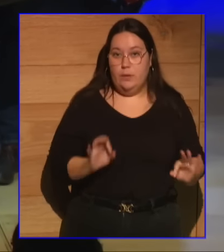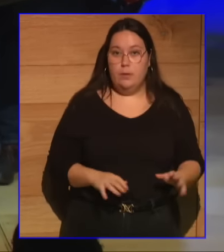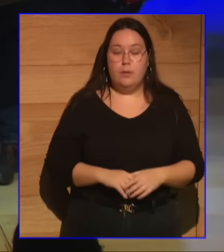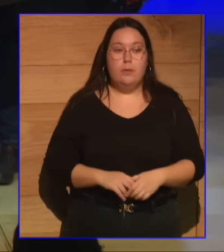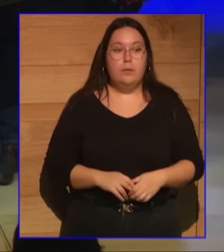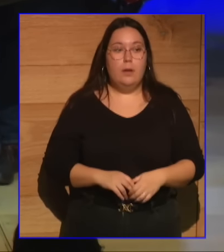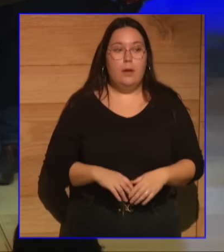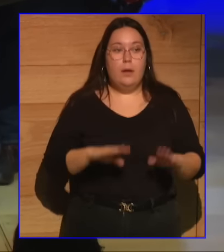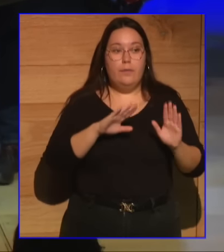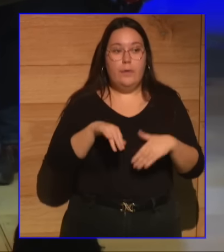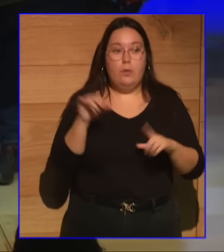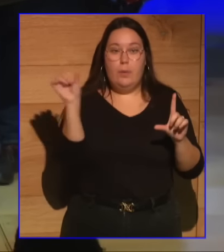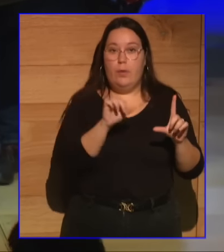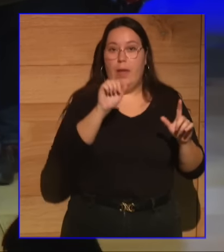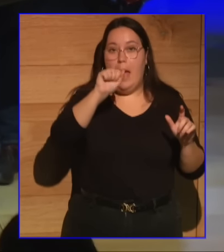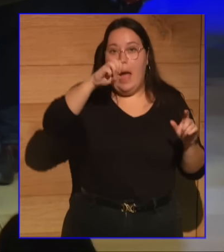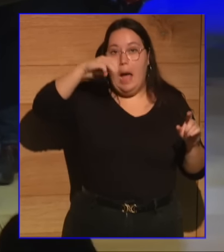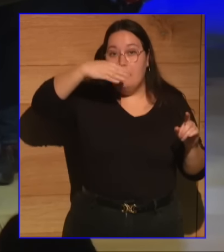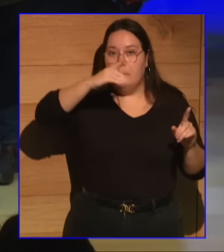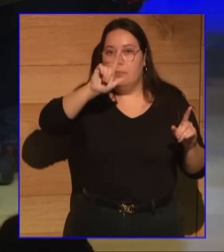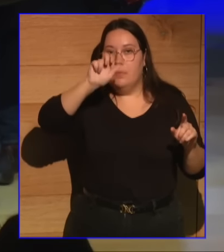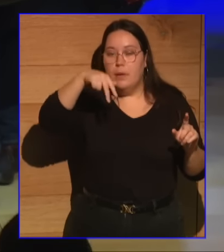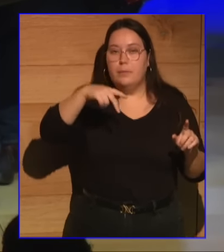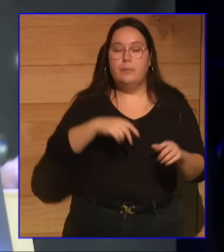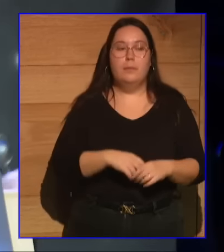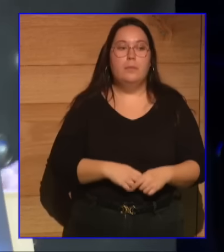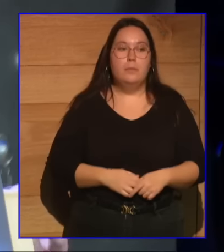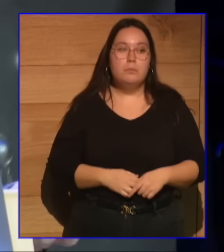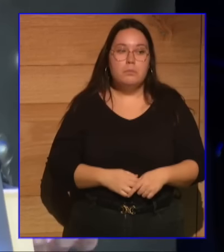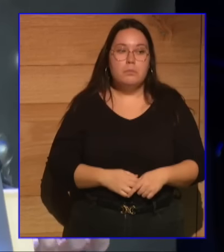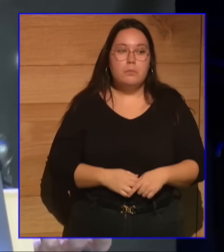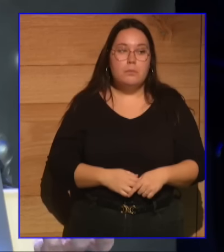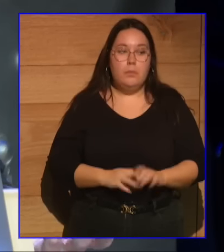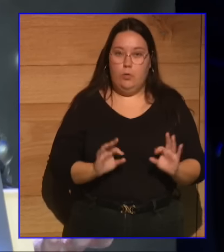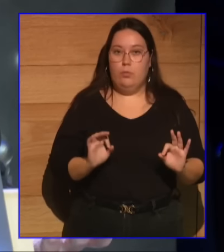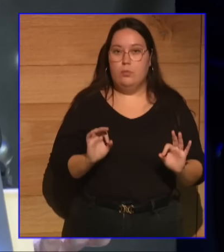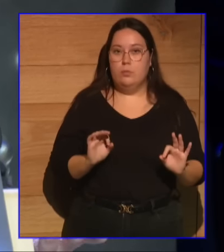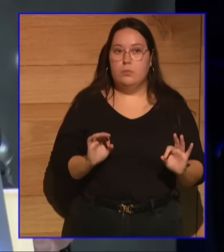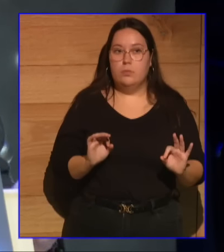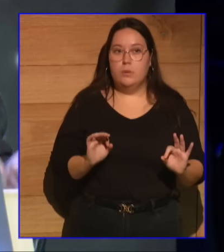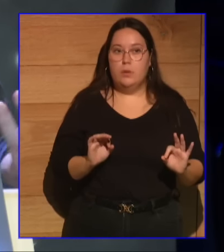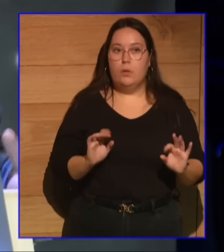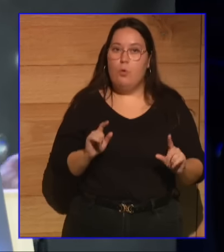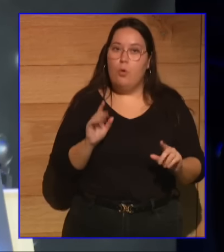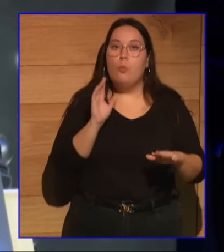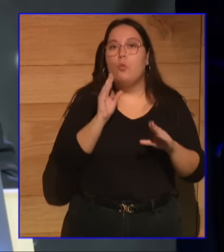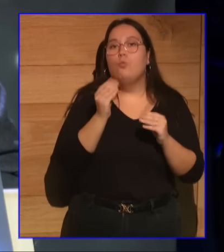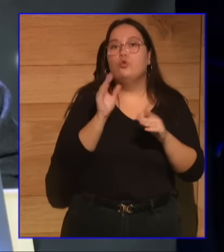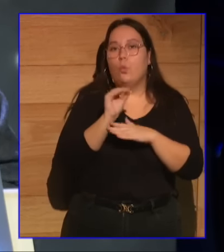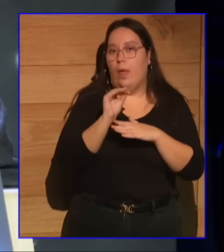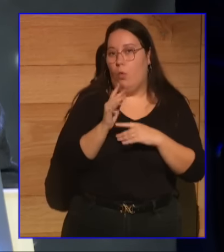una película de Amblin, pero no la inicia así. Tal es su cuidado a la hora de abordarla. Y otra